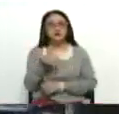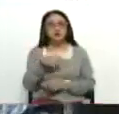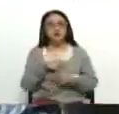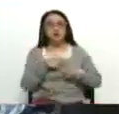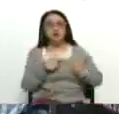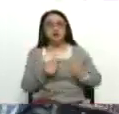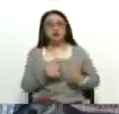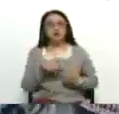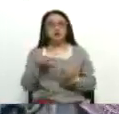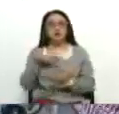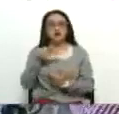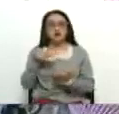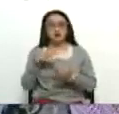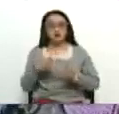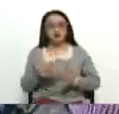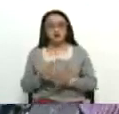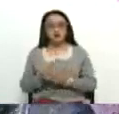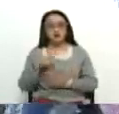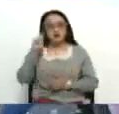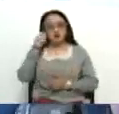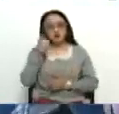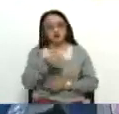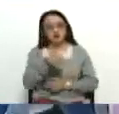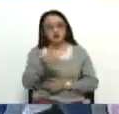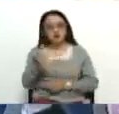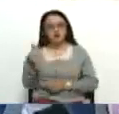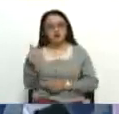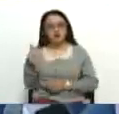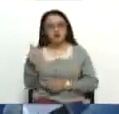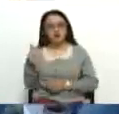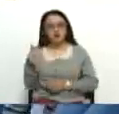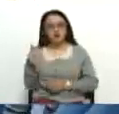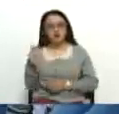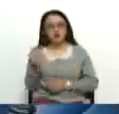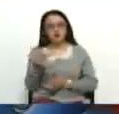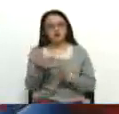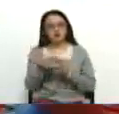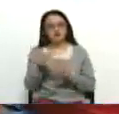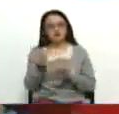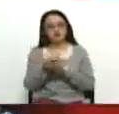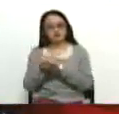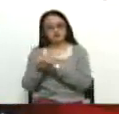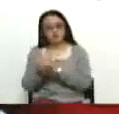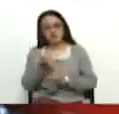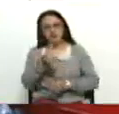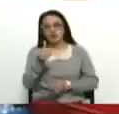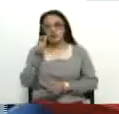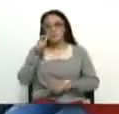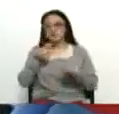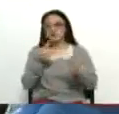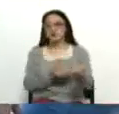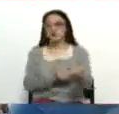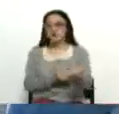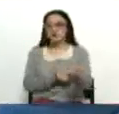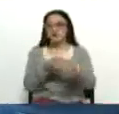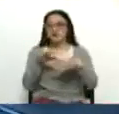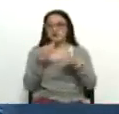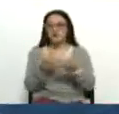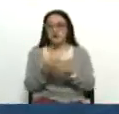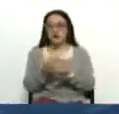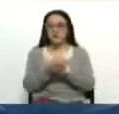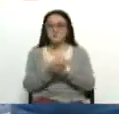corazones revolucionarios, lo recuerdan cada uno de sus camaradas, cada una de las personas, hermanos, familiares,